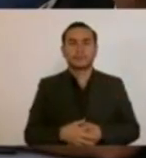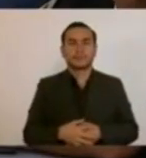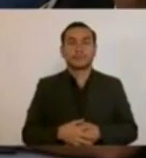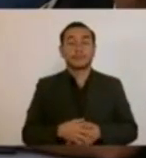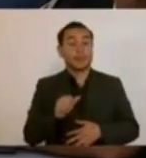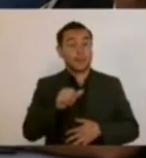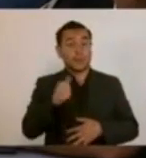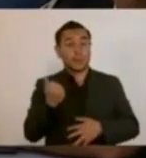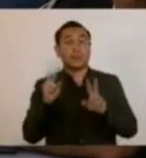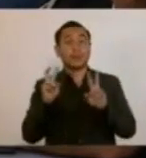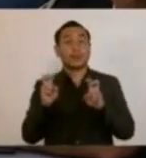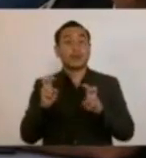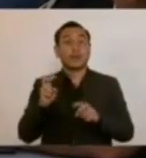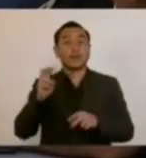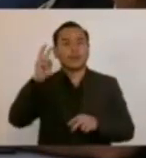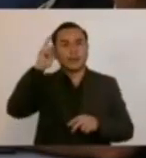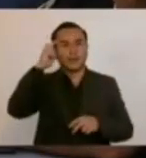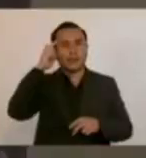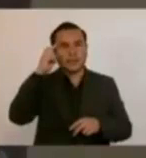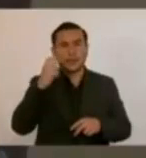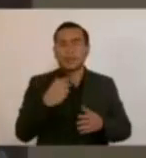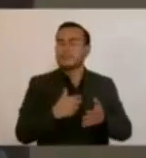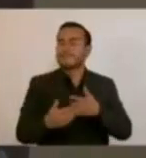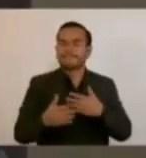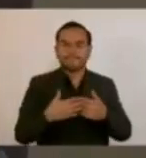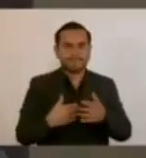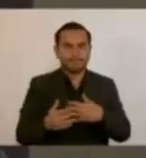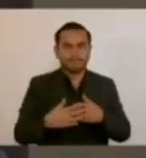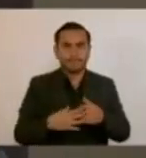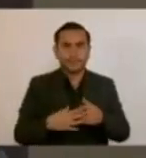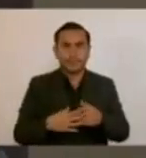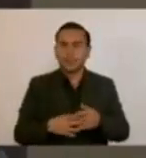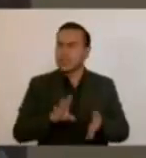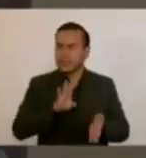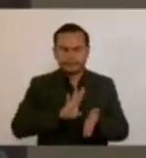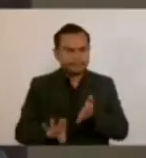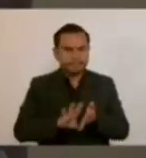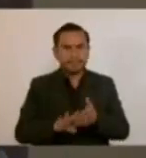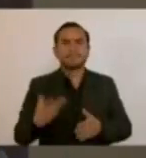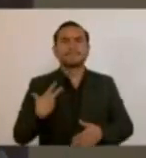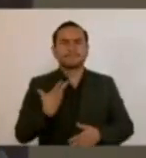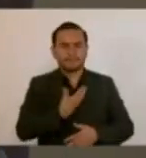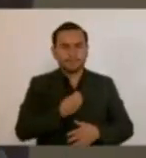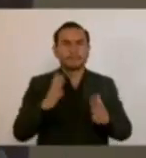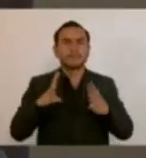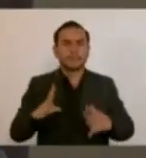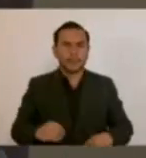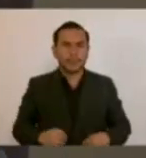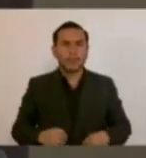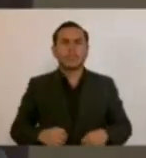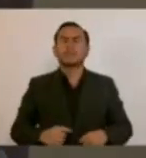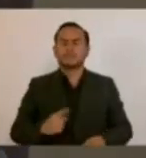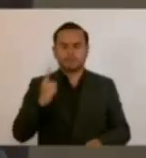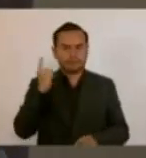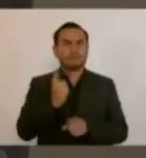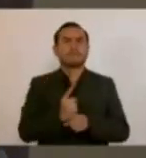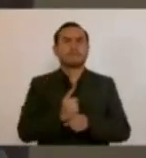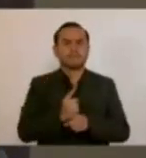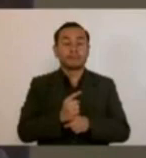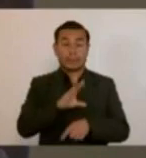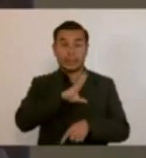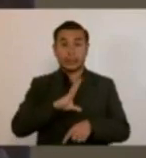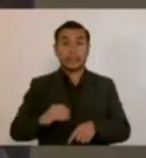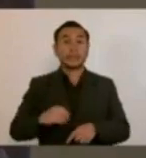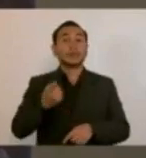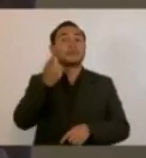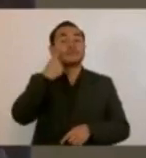Lo otro es de que quiero decirles que pase lo que pase, cueste lo que cueste, nosotros siempre vamos a hacer lo correcto para nuestro país y para